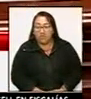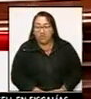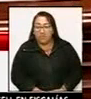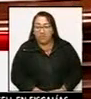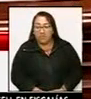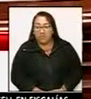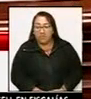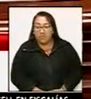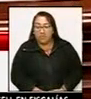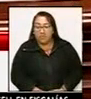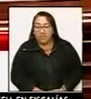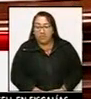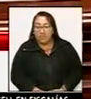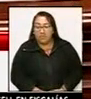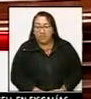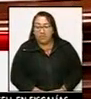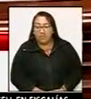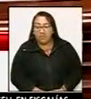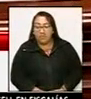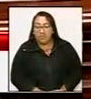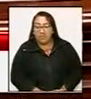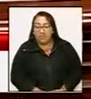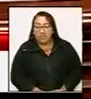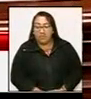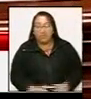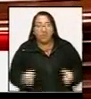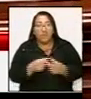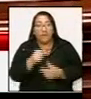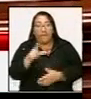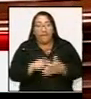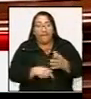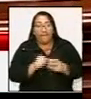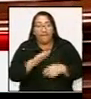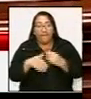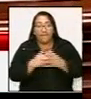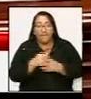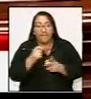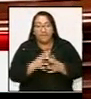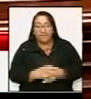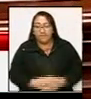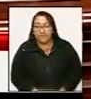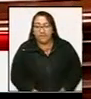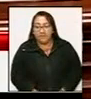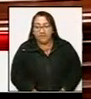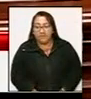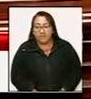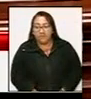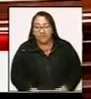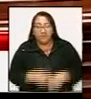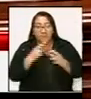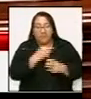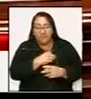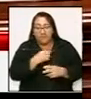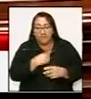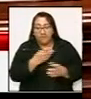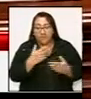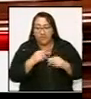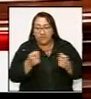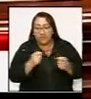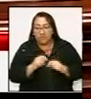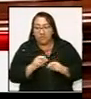Okay, gracias, congresista. Señores congresistas, todavía hay una lista larga de oradores. Por respetos a los señores ministros que están aquí presentes, vamos a